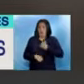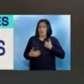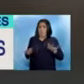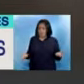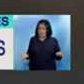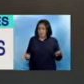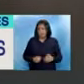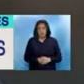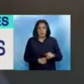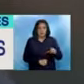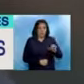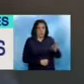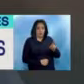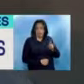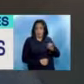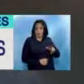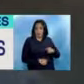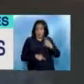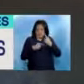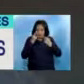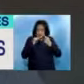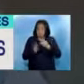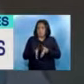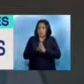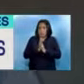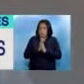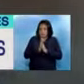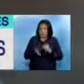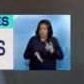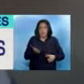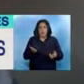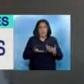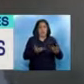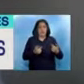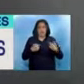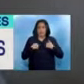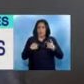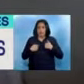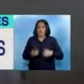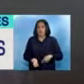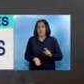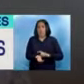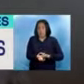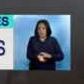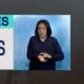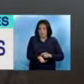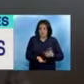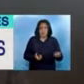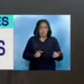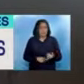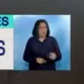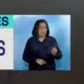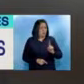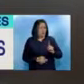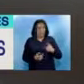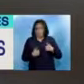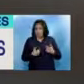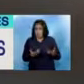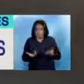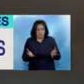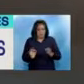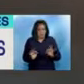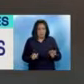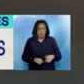nosotros? Soy la Facundo, en medio de las lágrimas pedía ser atendida. Pero estoy diabética, no me atienden,